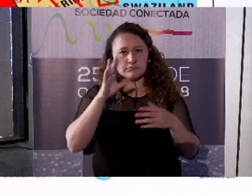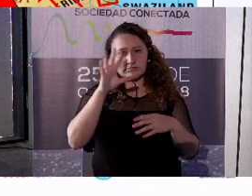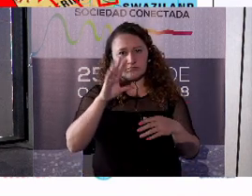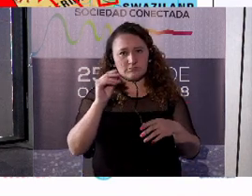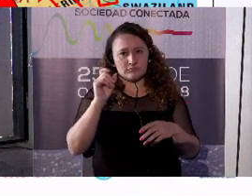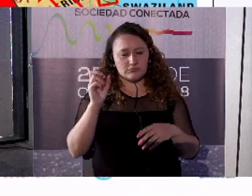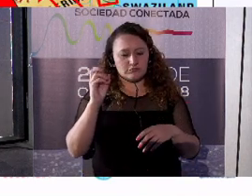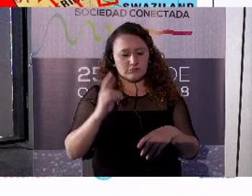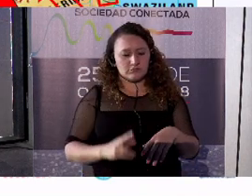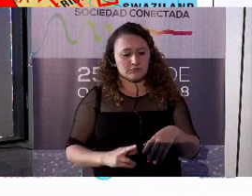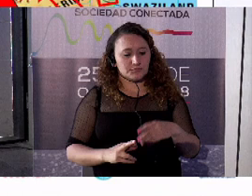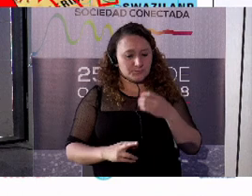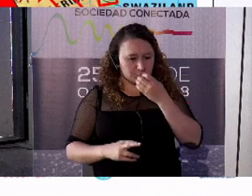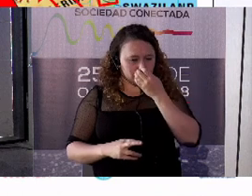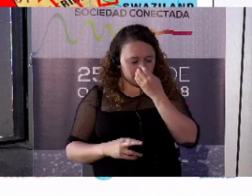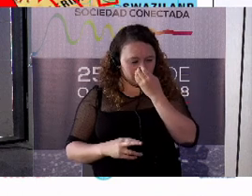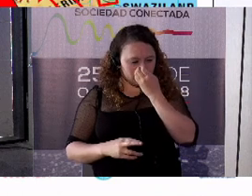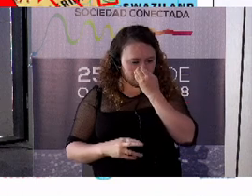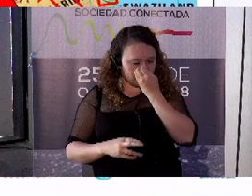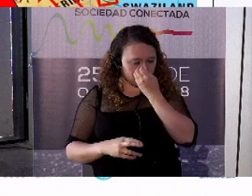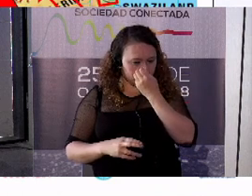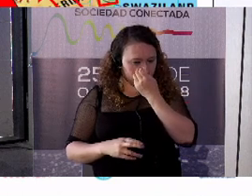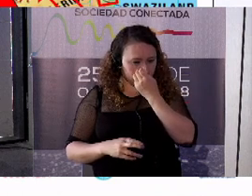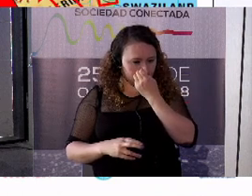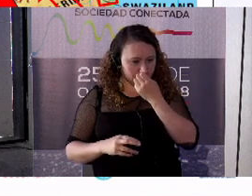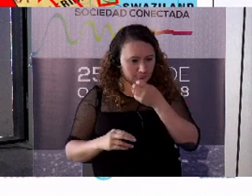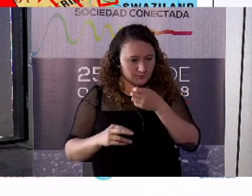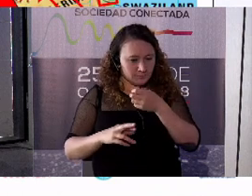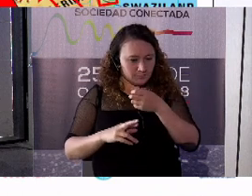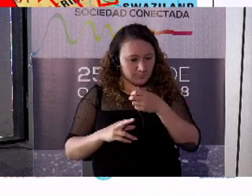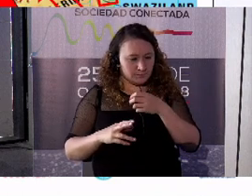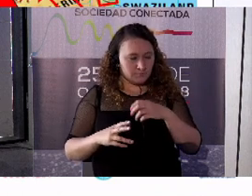Sudáfrica es que nos pusimos en